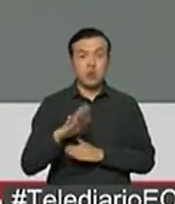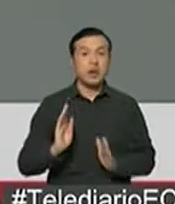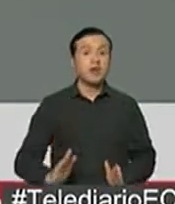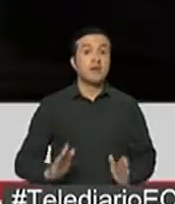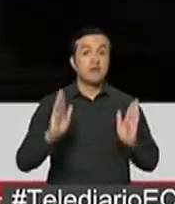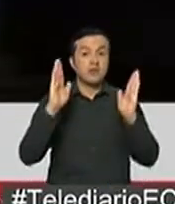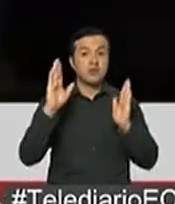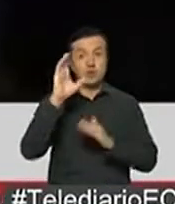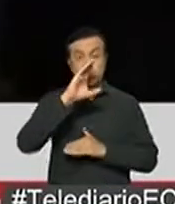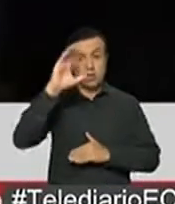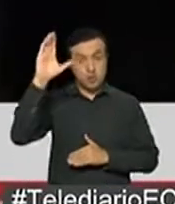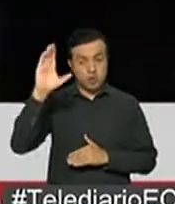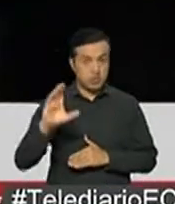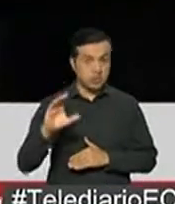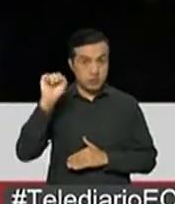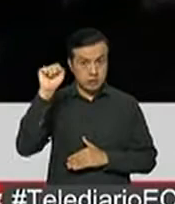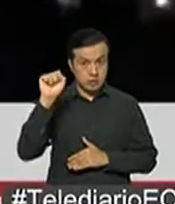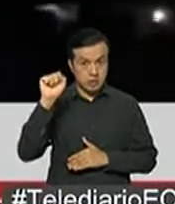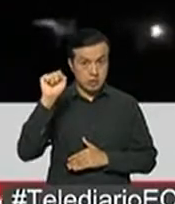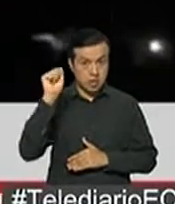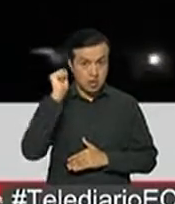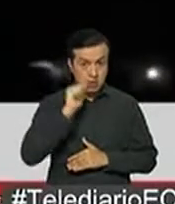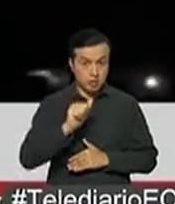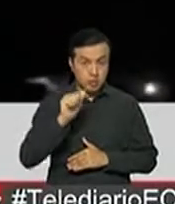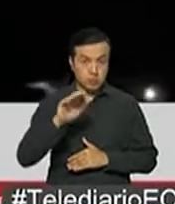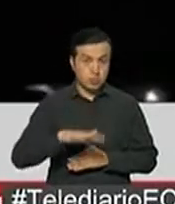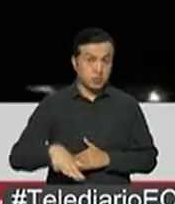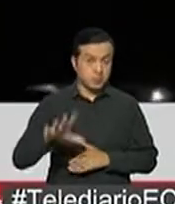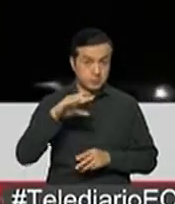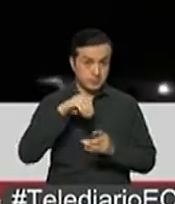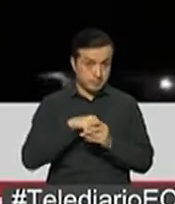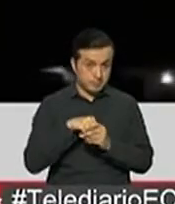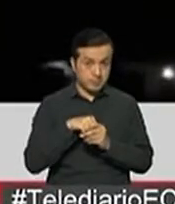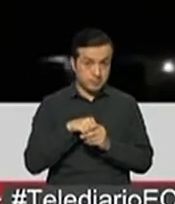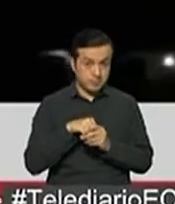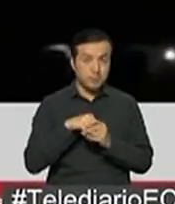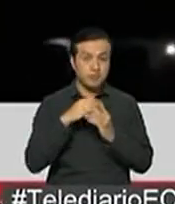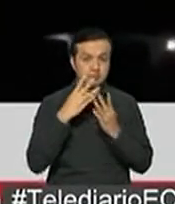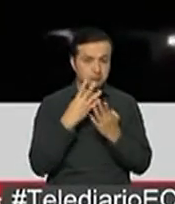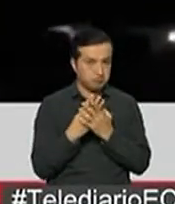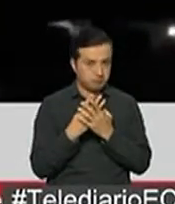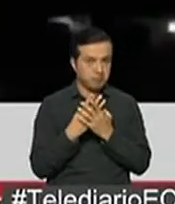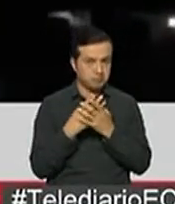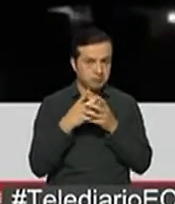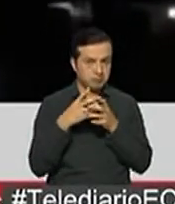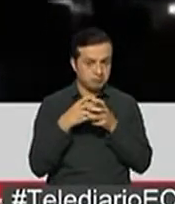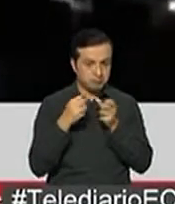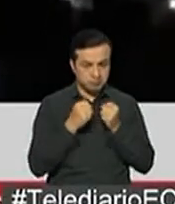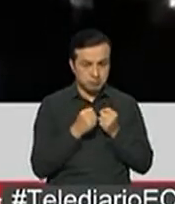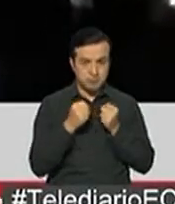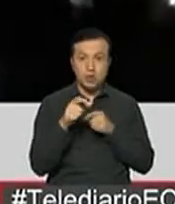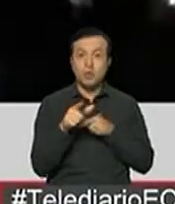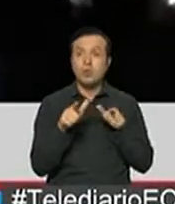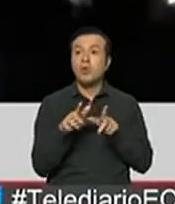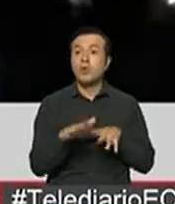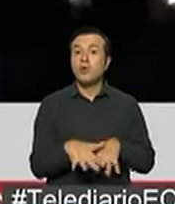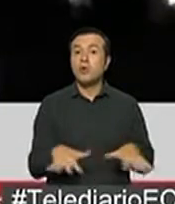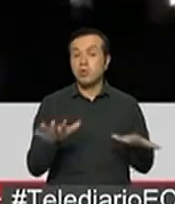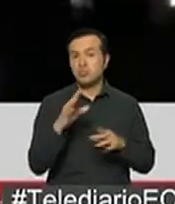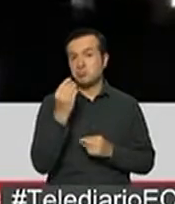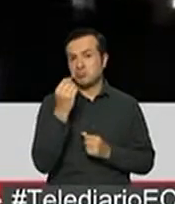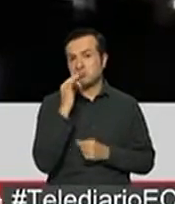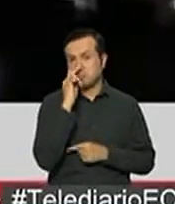costa azul ubicado en avenida el milagro de maracaibo capital del estado occidental de zulia zona considerada de